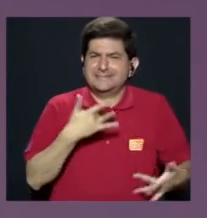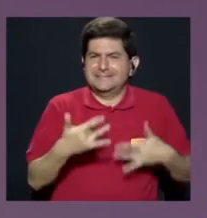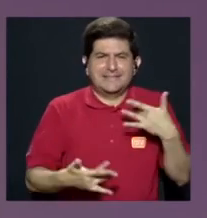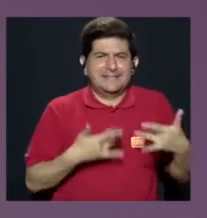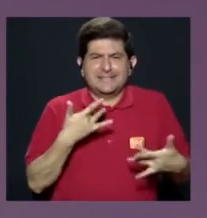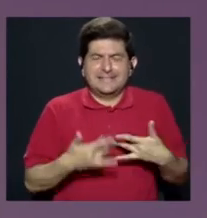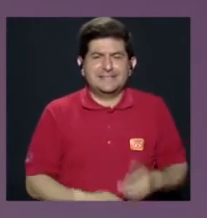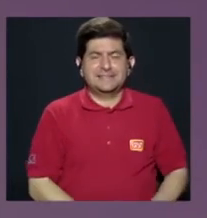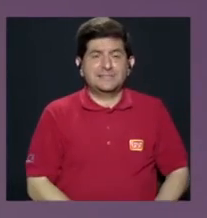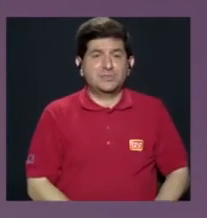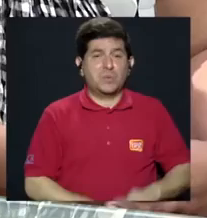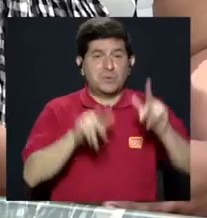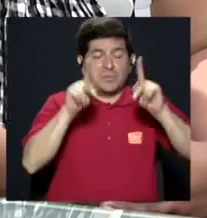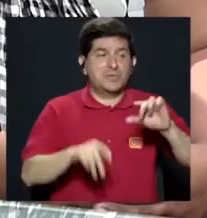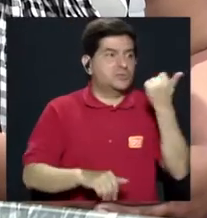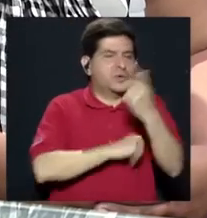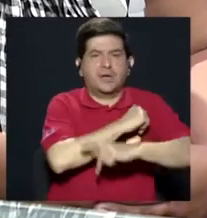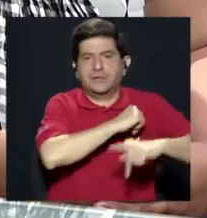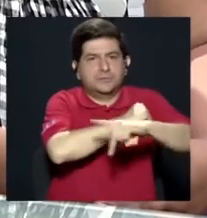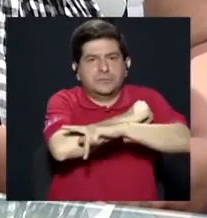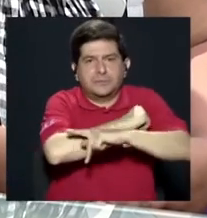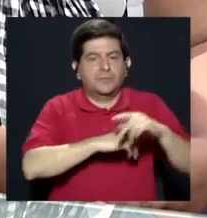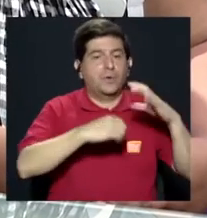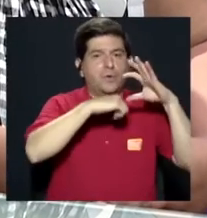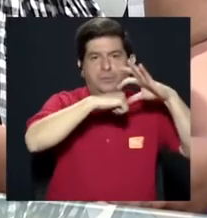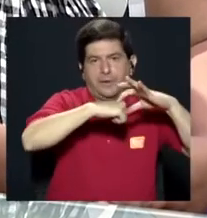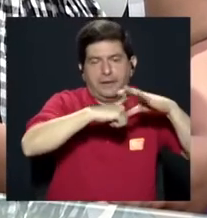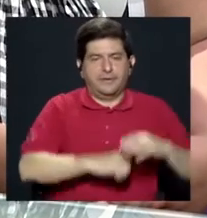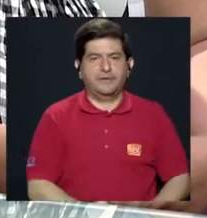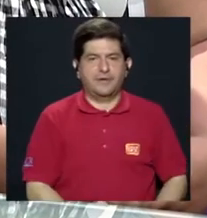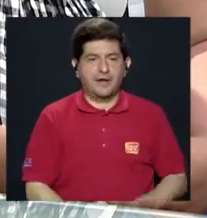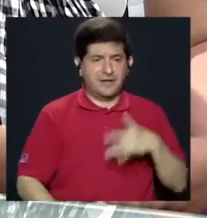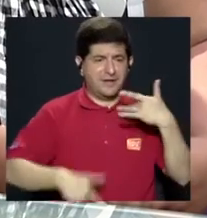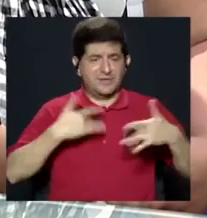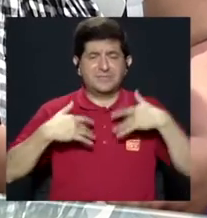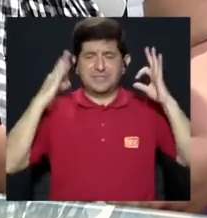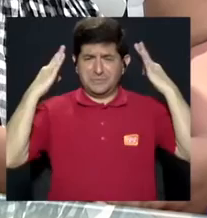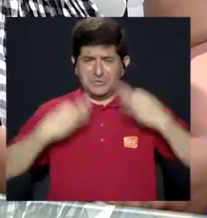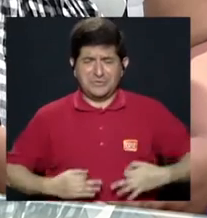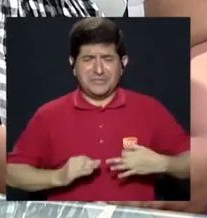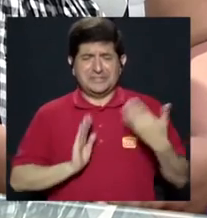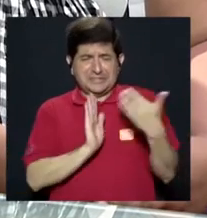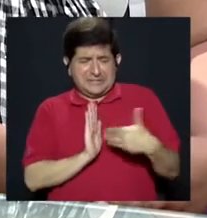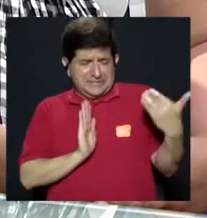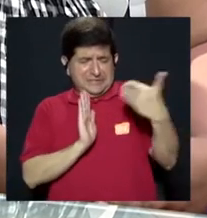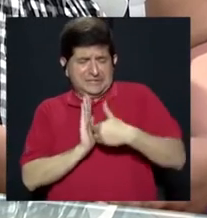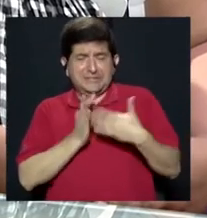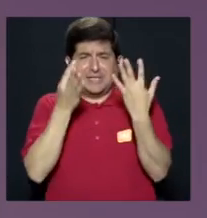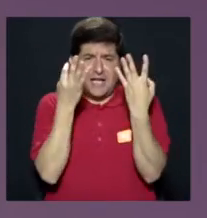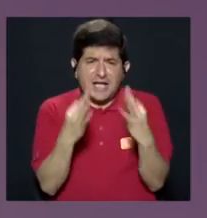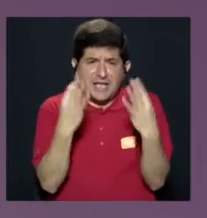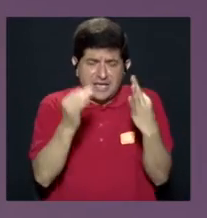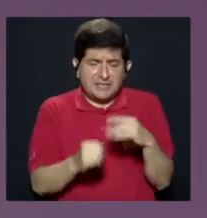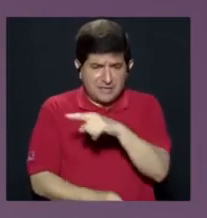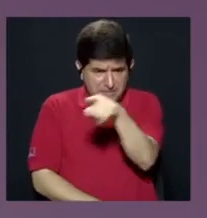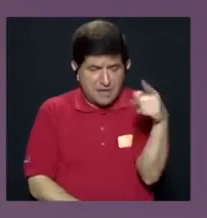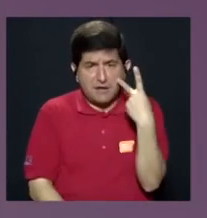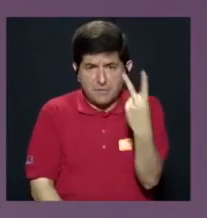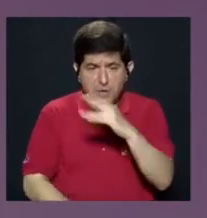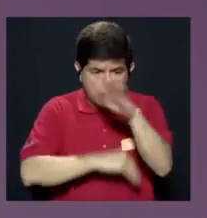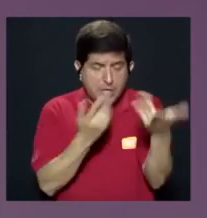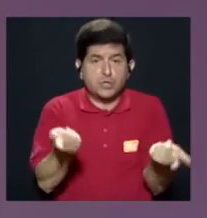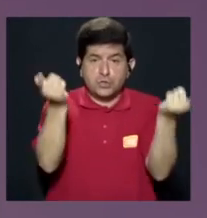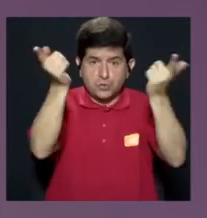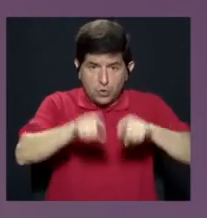si fuéramos extraterrestres, como el hecho de que a veces hasta físicamente nos sentimos deterioradas, y hemos tratado de que ellas vean que todo lo que